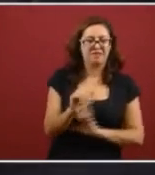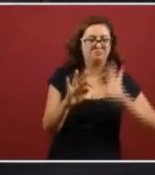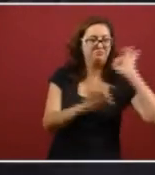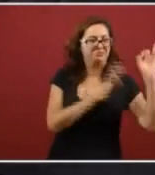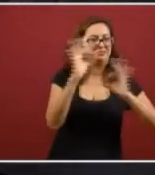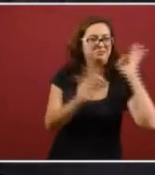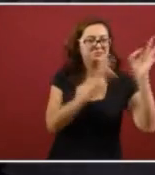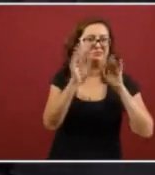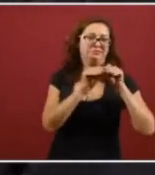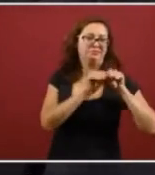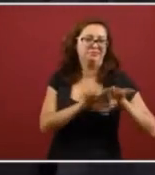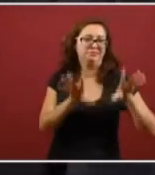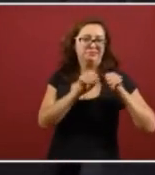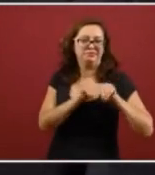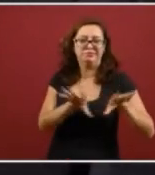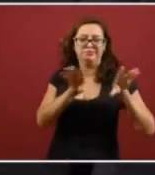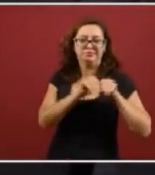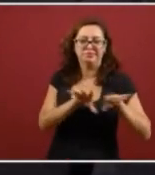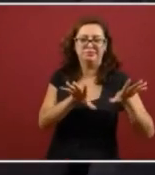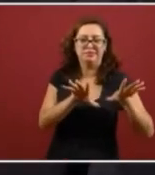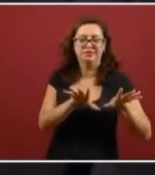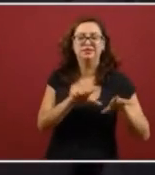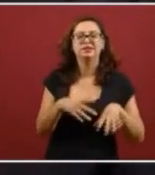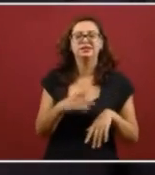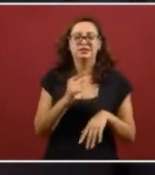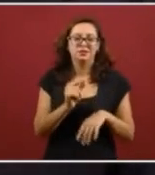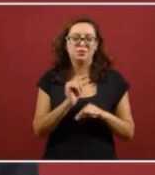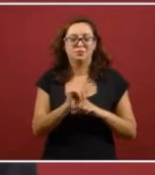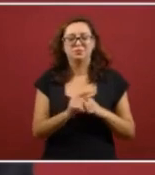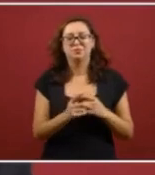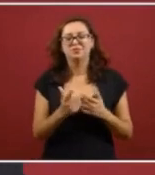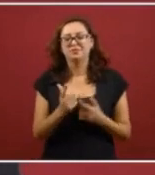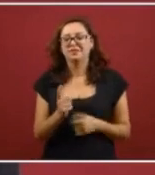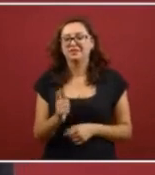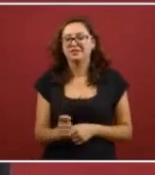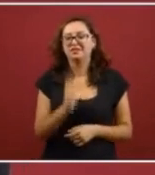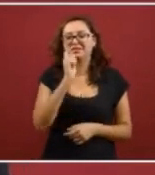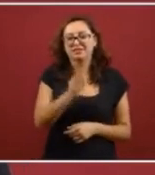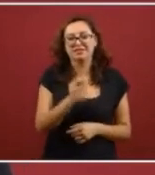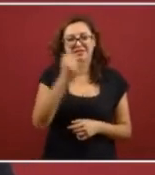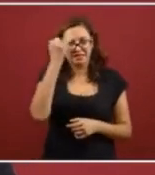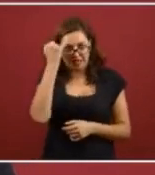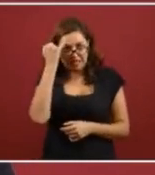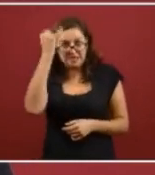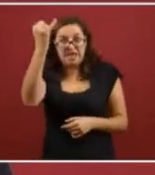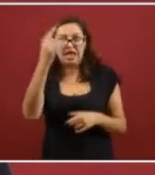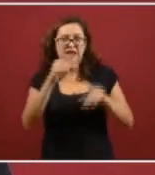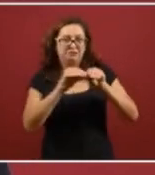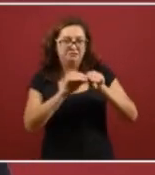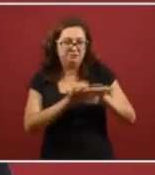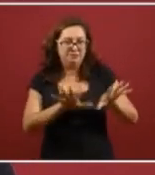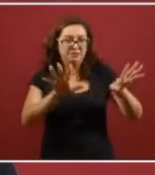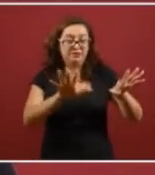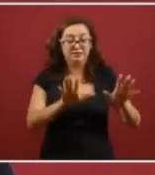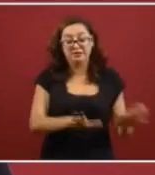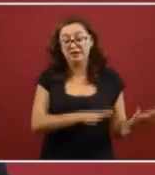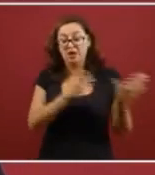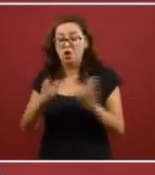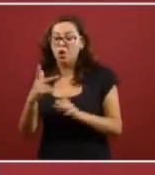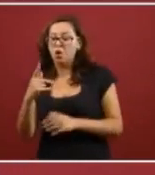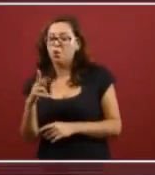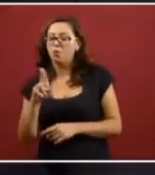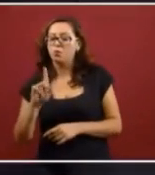Porque la propaganda because propaganda se suponía was que supposed tenía que ver más to con be las ideas, having to do more with ideas.